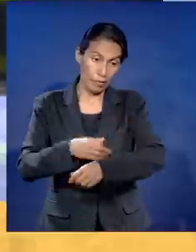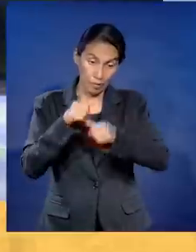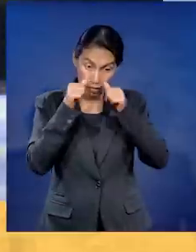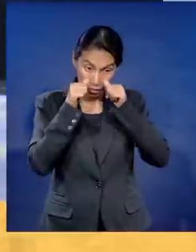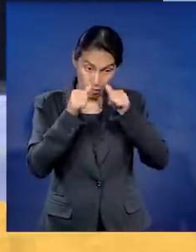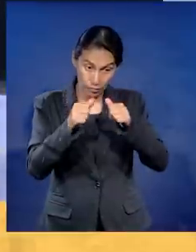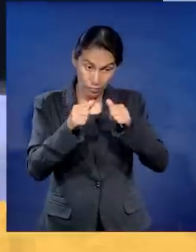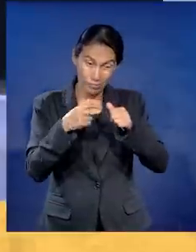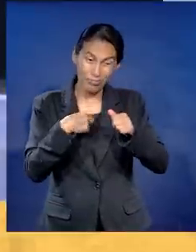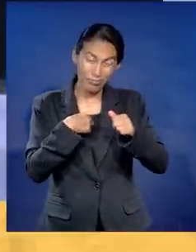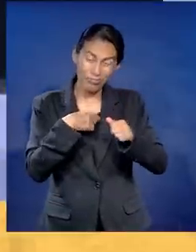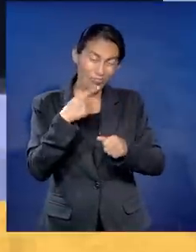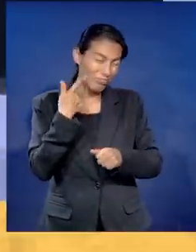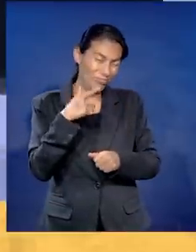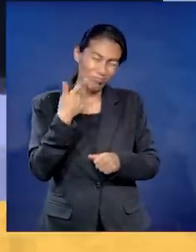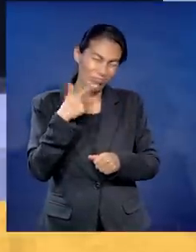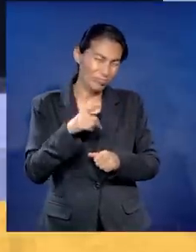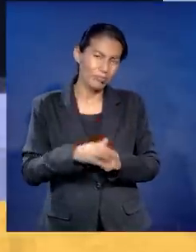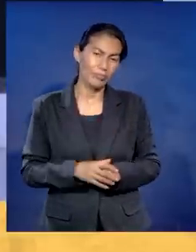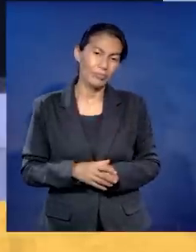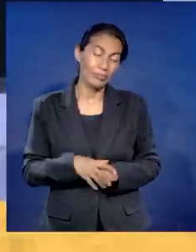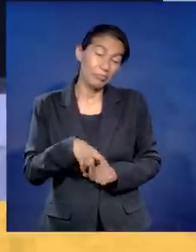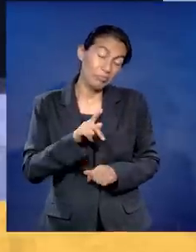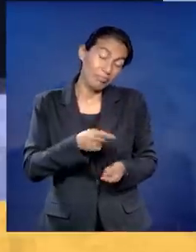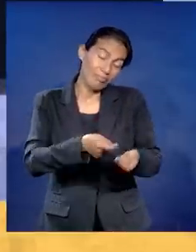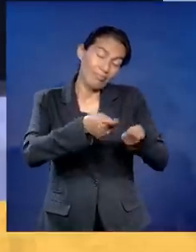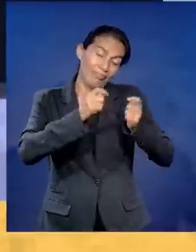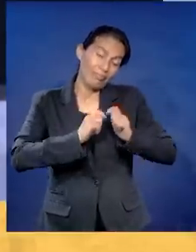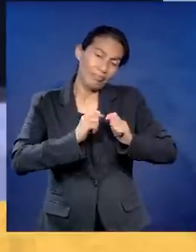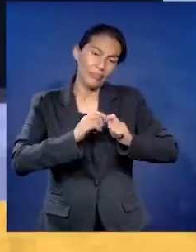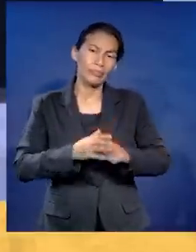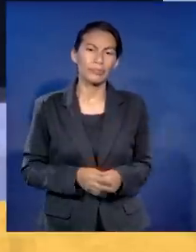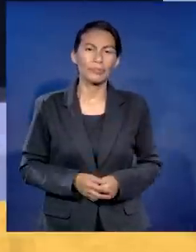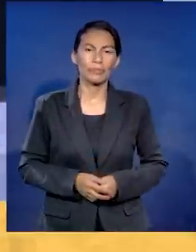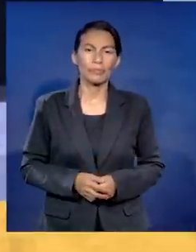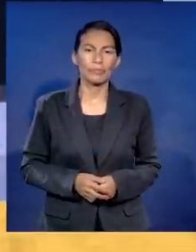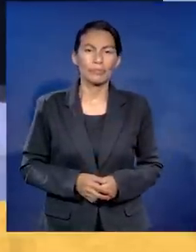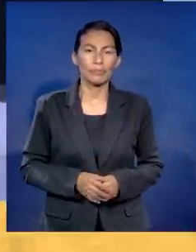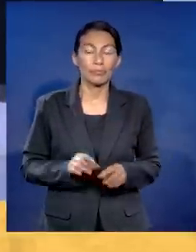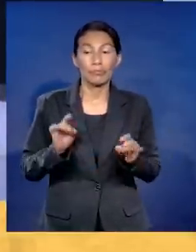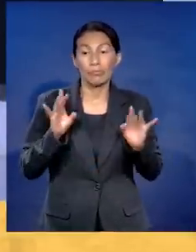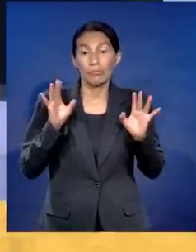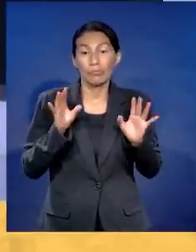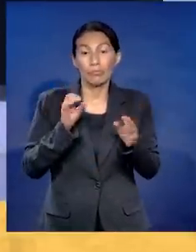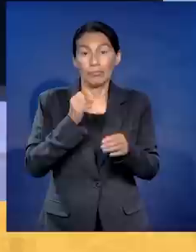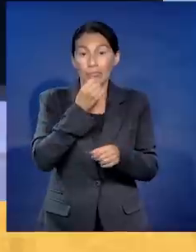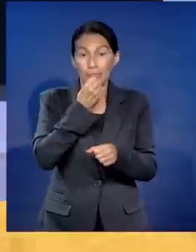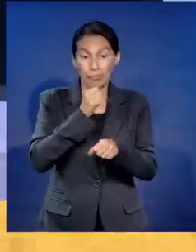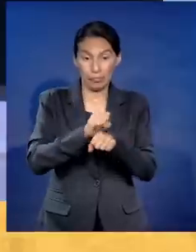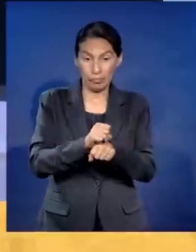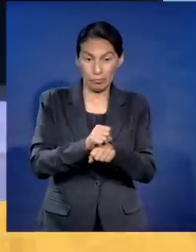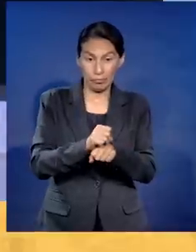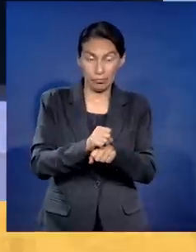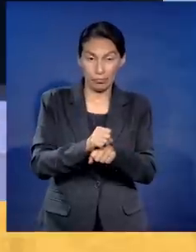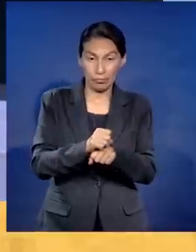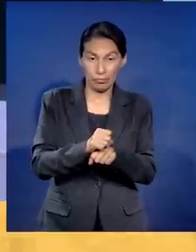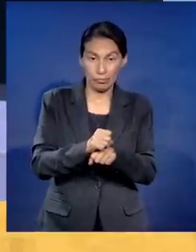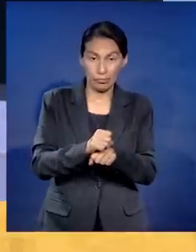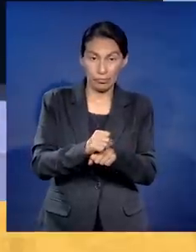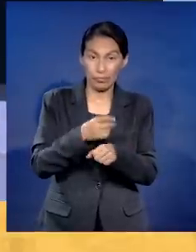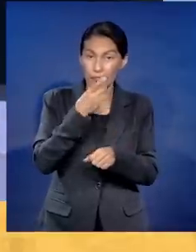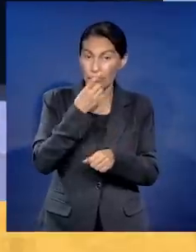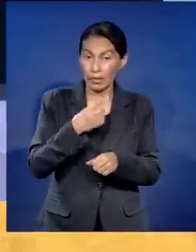tocaba atender vida familiar. Ese era un departamento que no quería, pero me lo dieron. Y un día